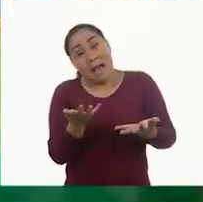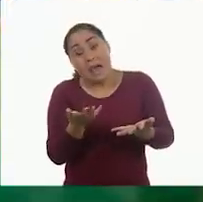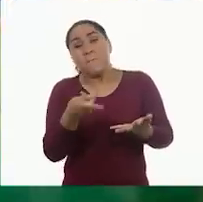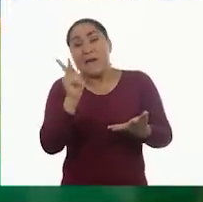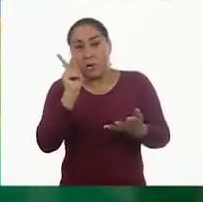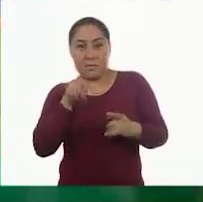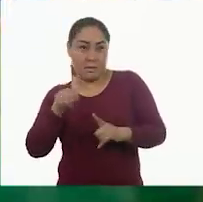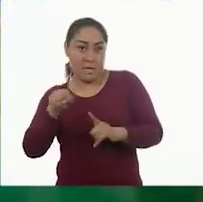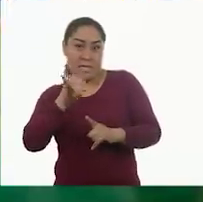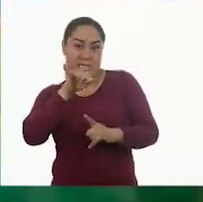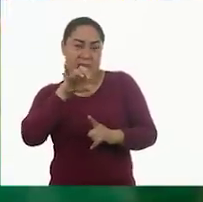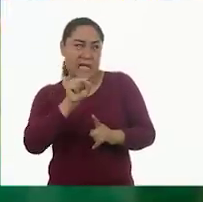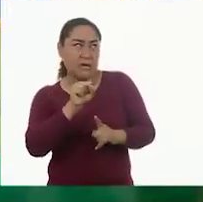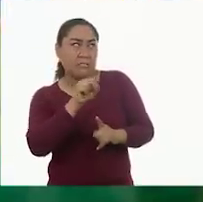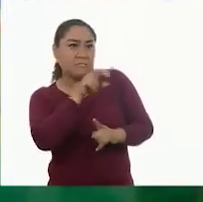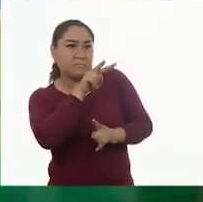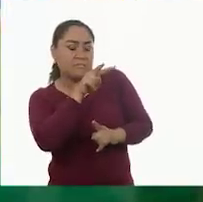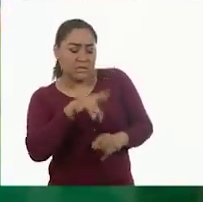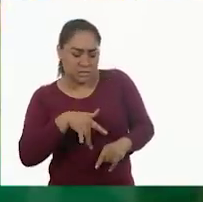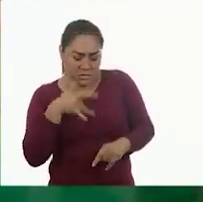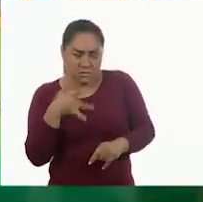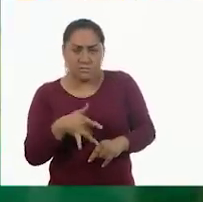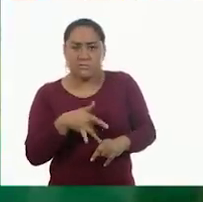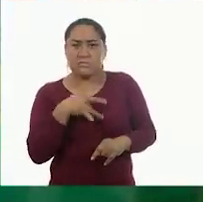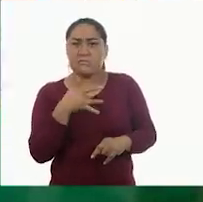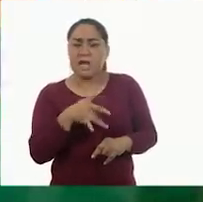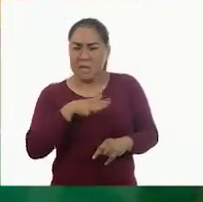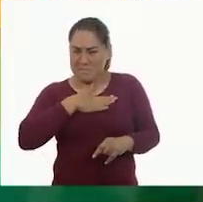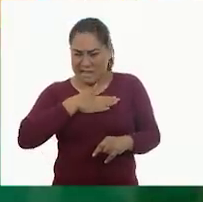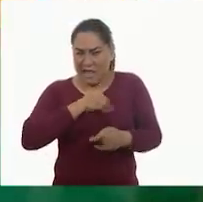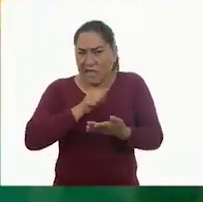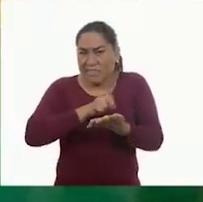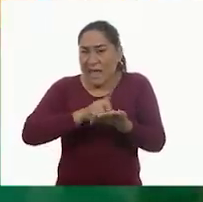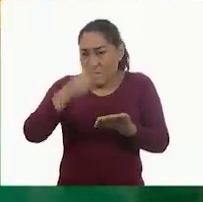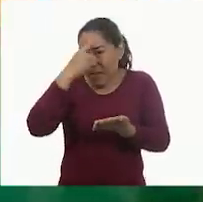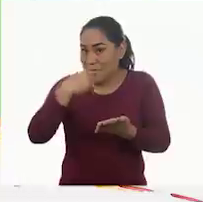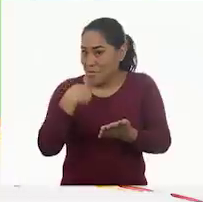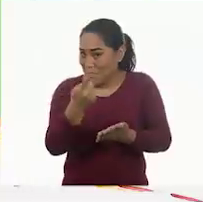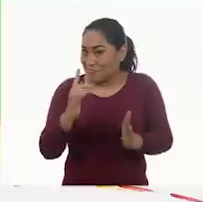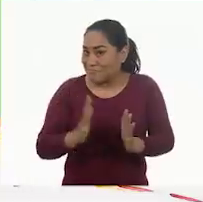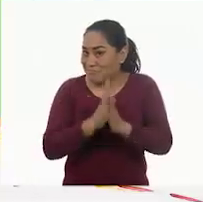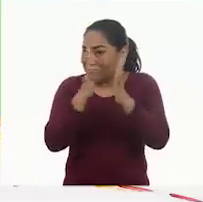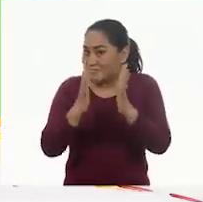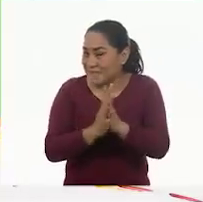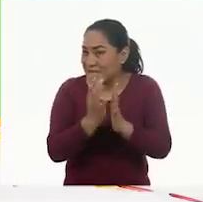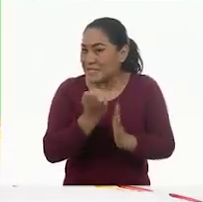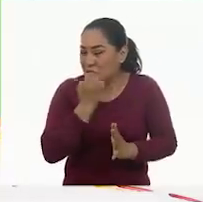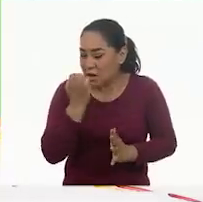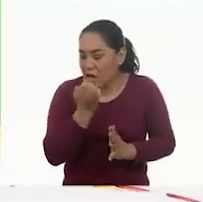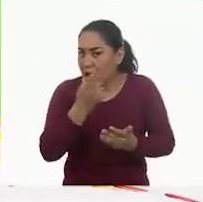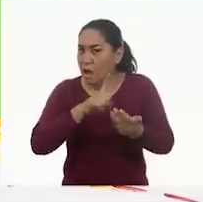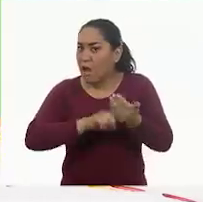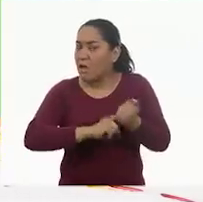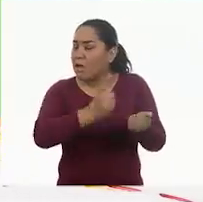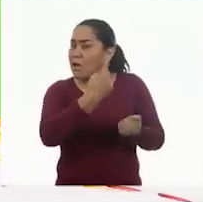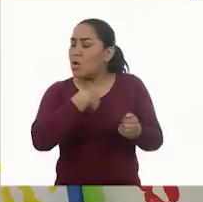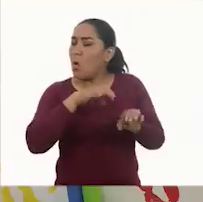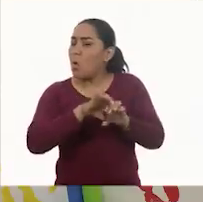para Inés fue clarísimo que sintió que su derecho a participar en la escuela había sido